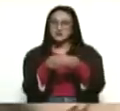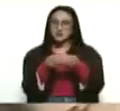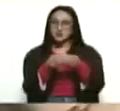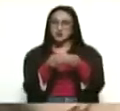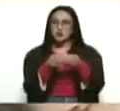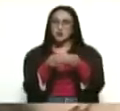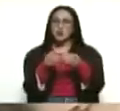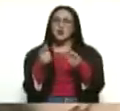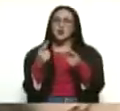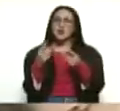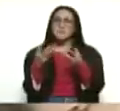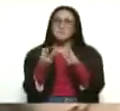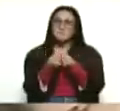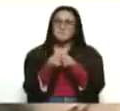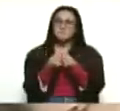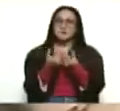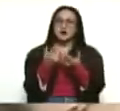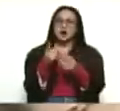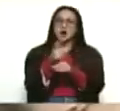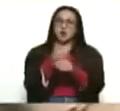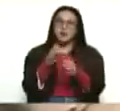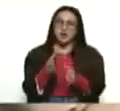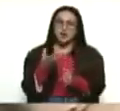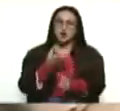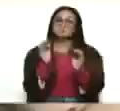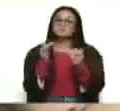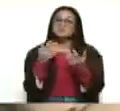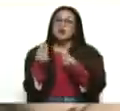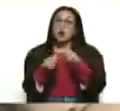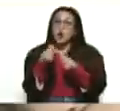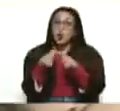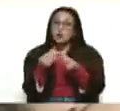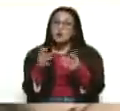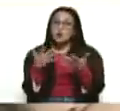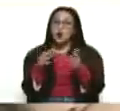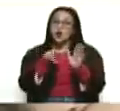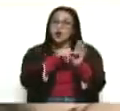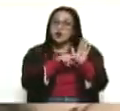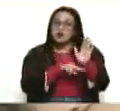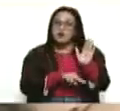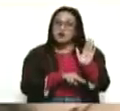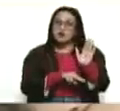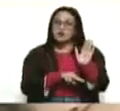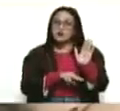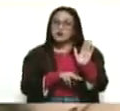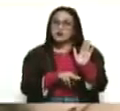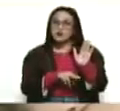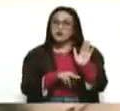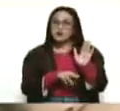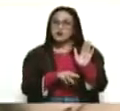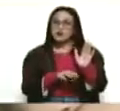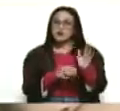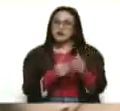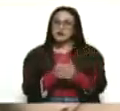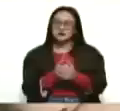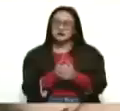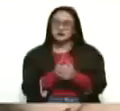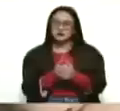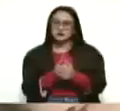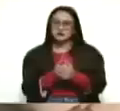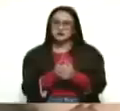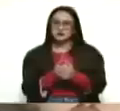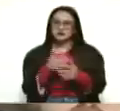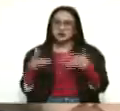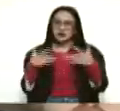con las gobernadoras, gobernadores, alcaldesas y alcaldes definirán cuál es el margen según la intensidad de